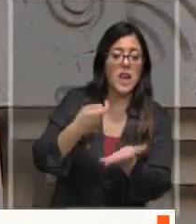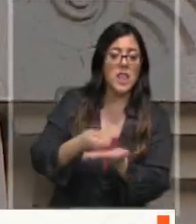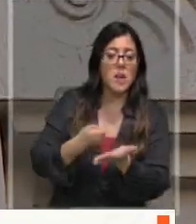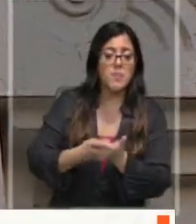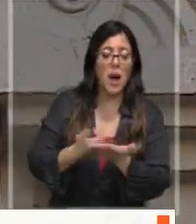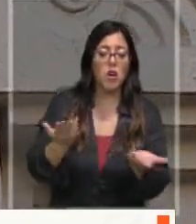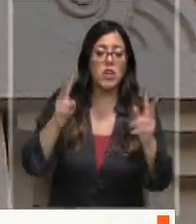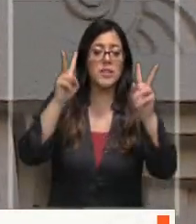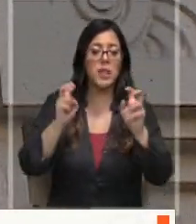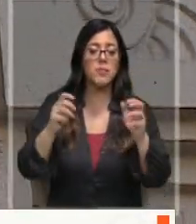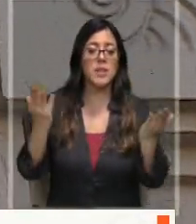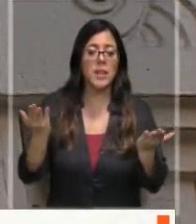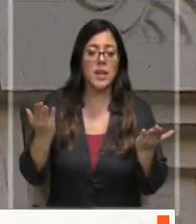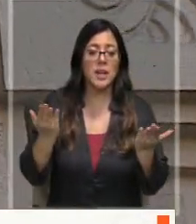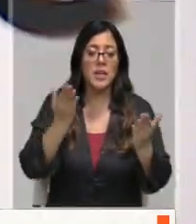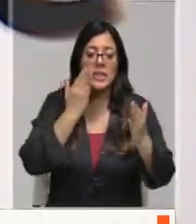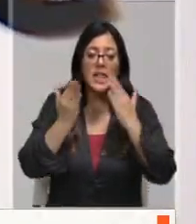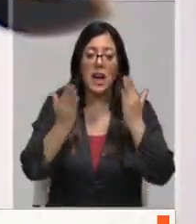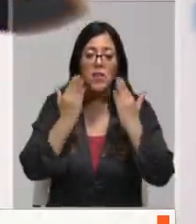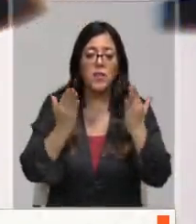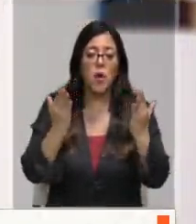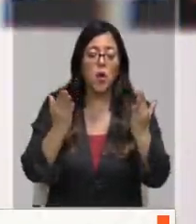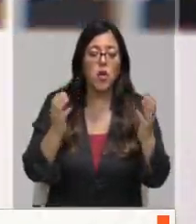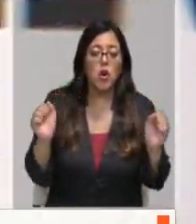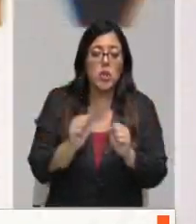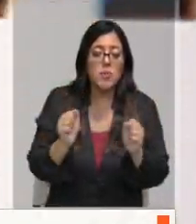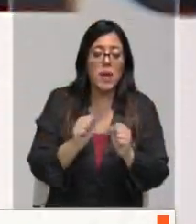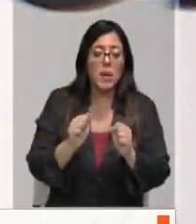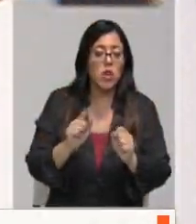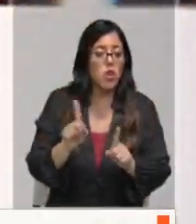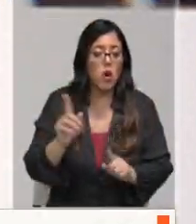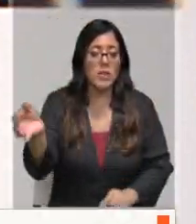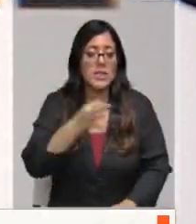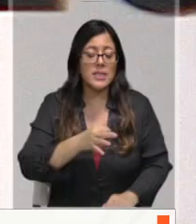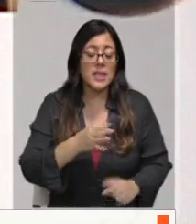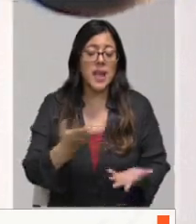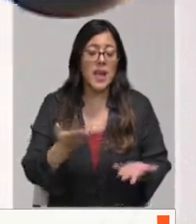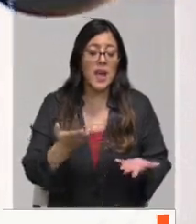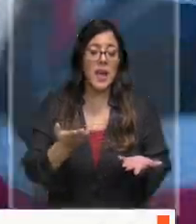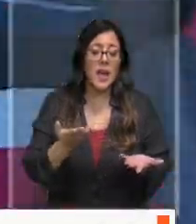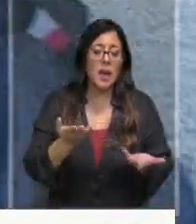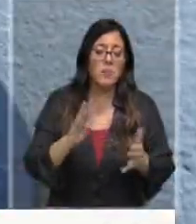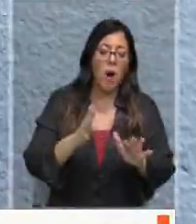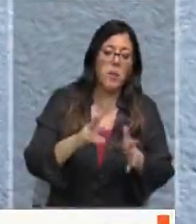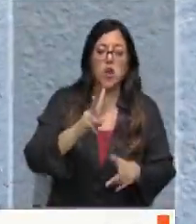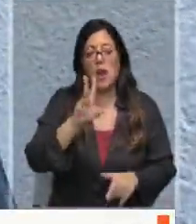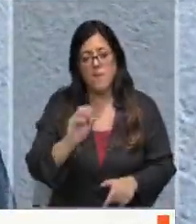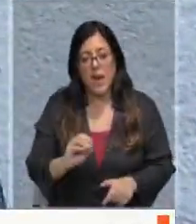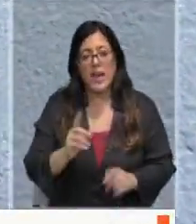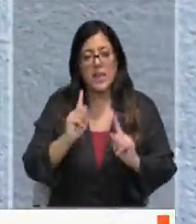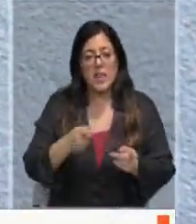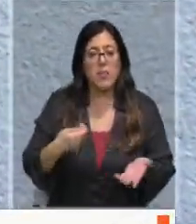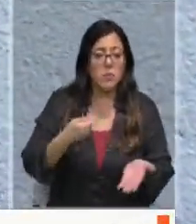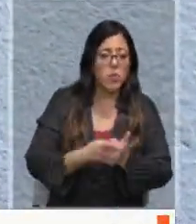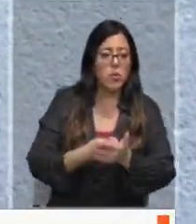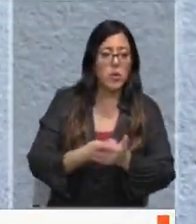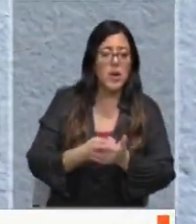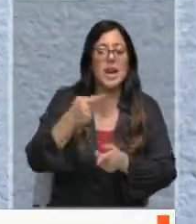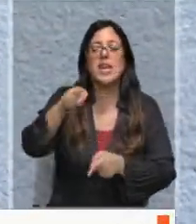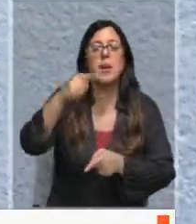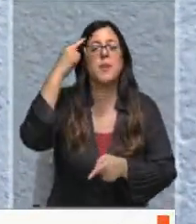invierno. Dicen que tendría que venir en el pago de ahora, en los días 20. ¿Cómo le vendría que en vez de 75.000